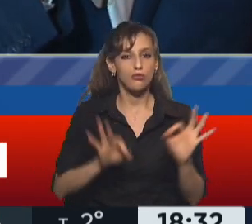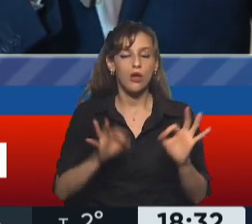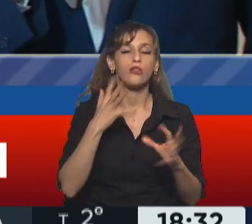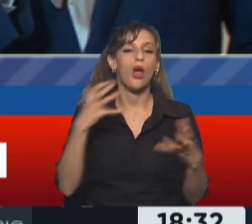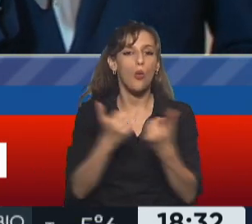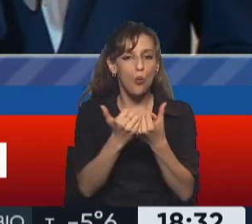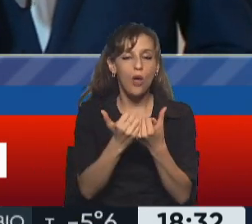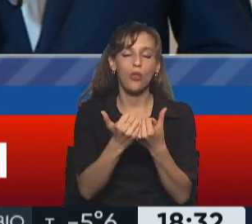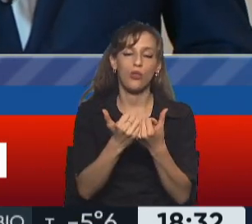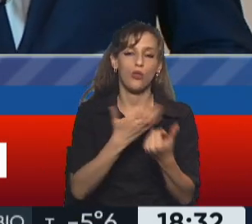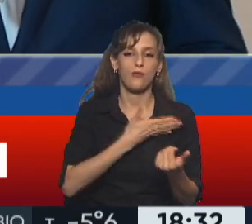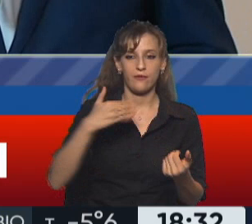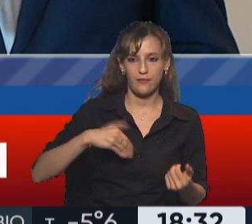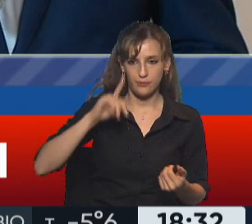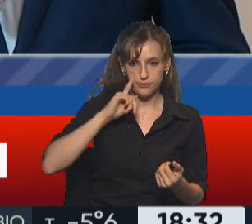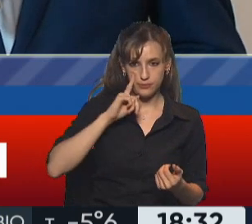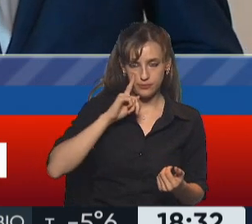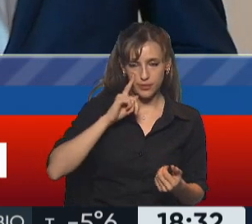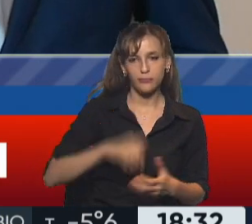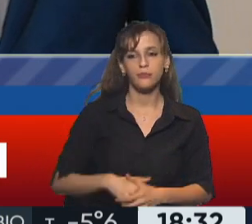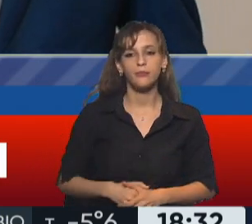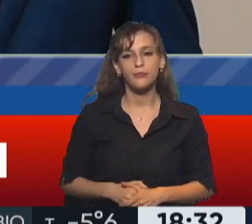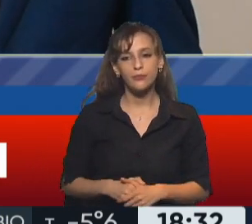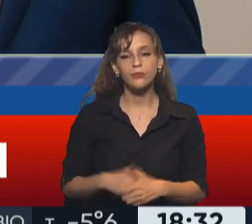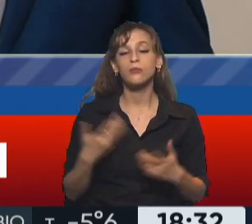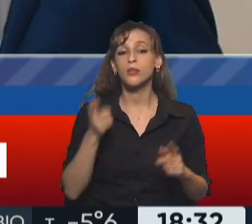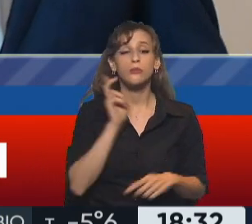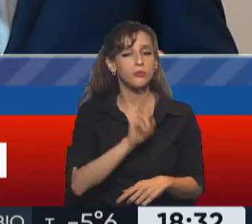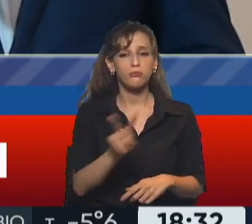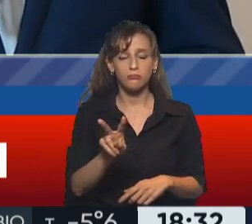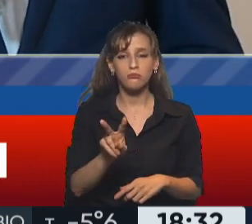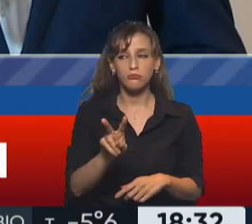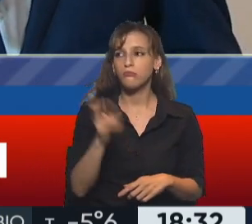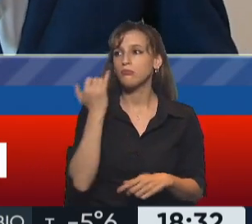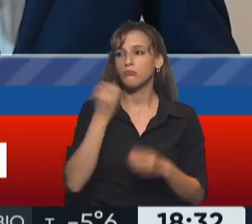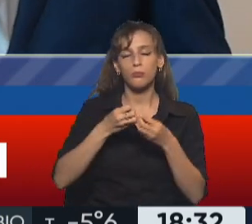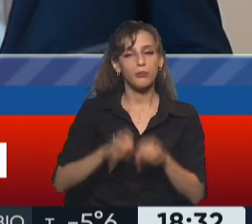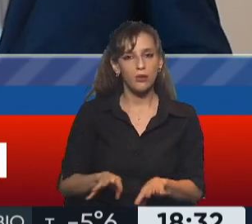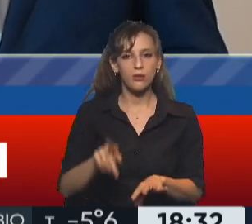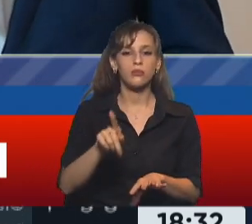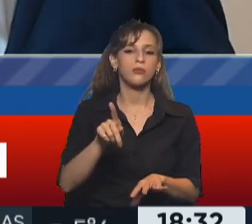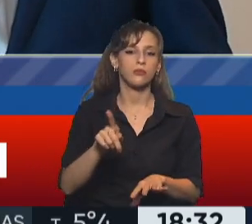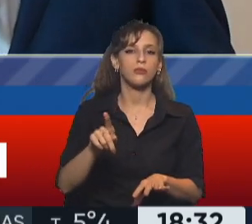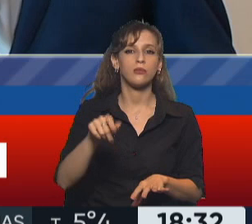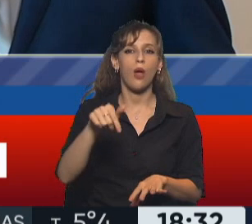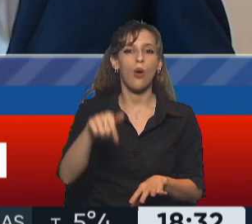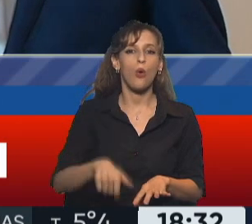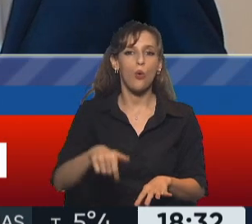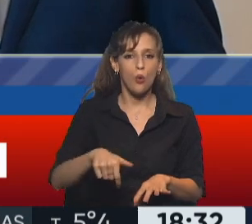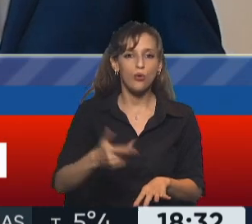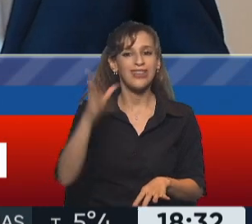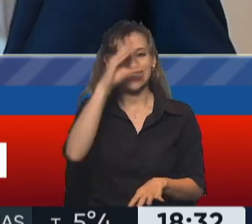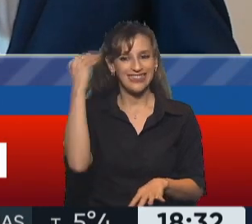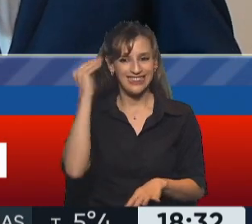Fondo Monetario Internacional. Como ustedes veían, fue iniciado con la presidencia del titular del cuerpo,